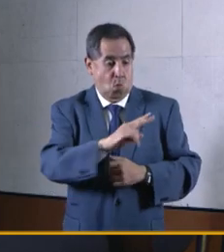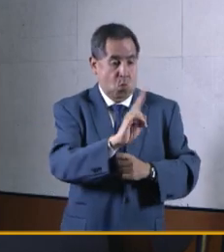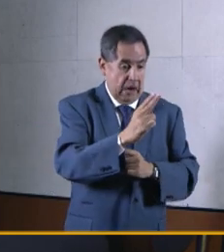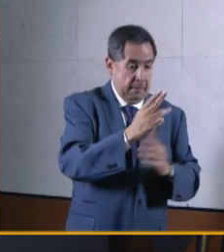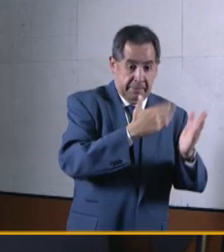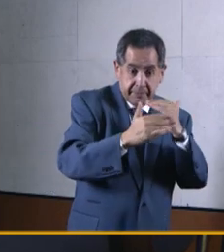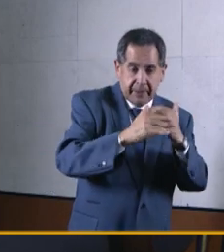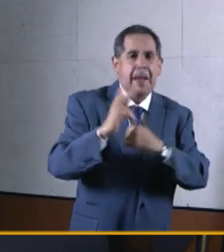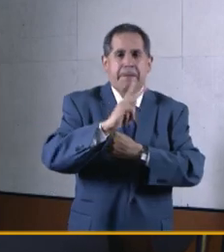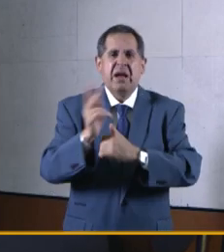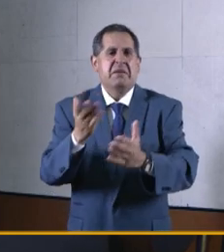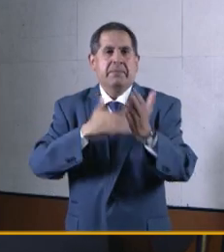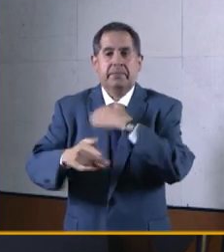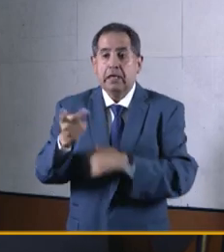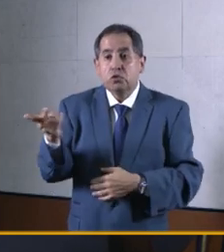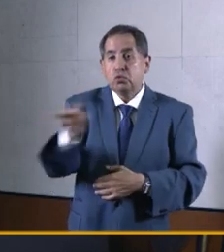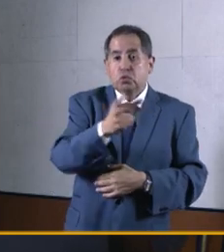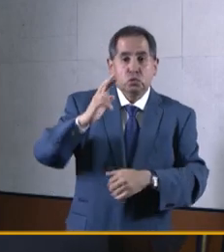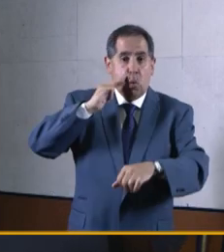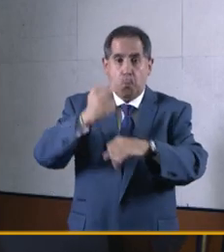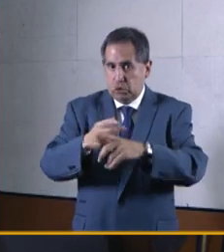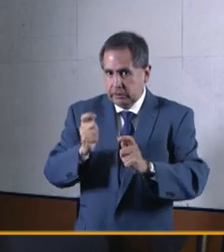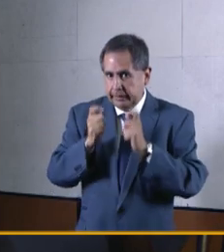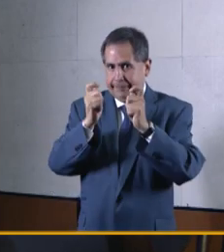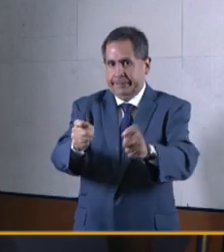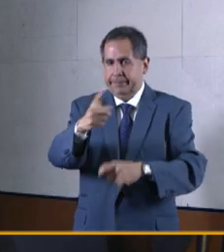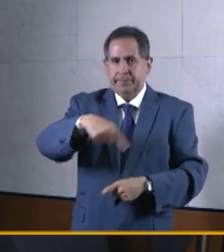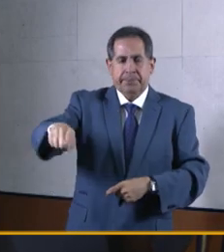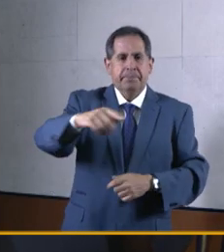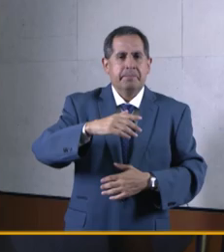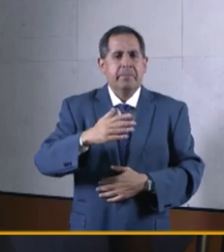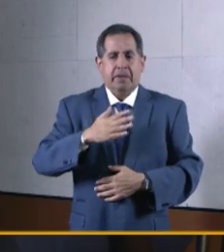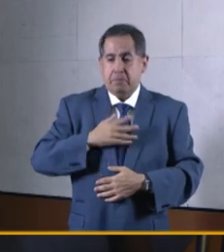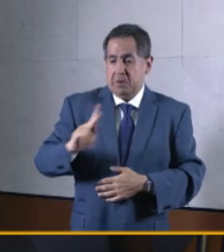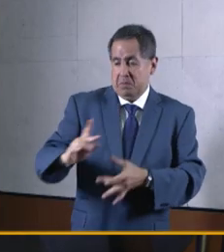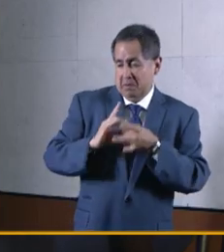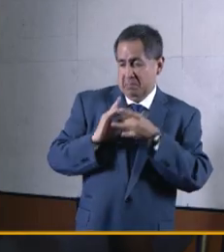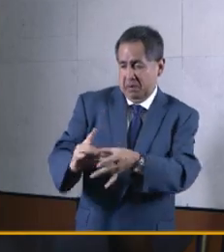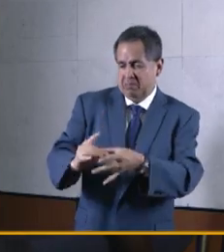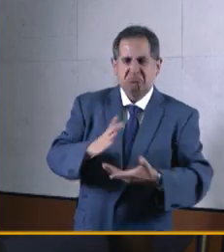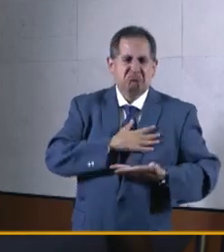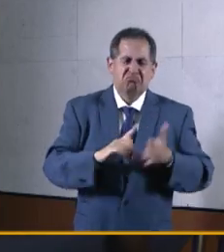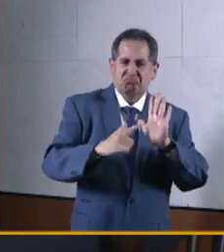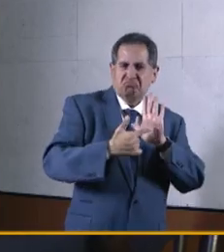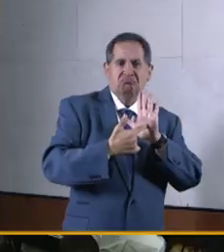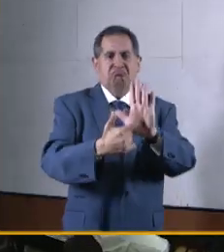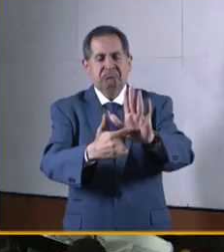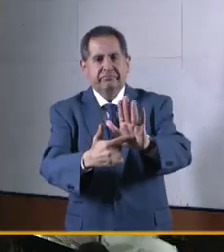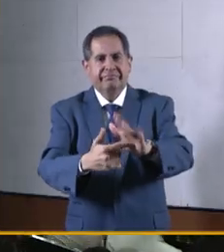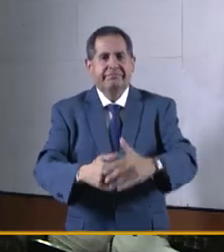son su magnífica encomienda por mi raza hablará el espíritu